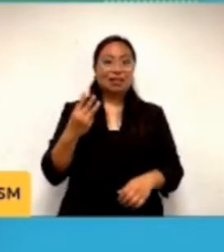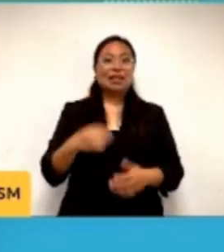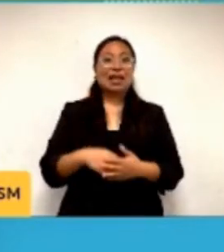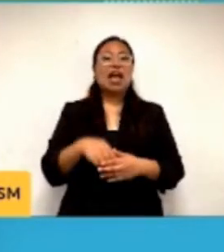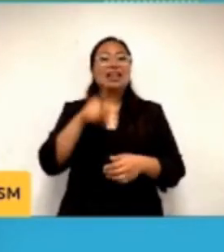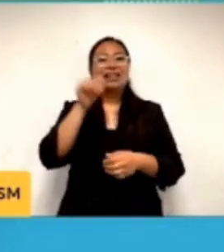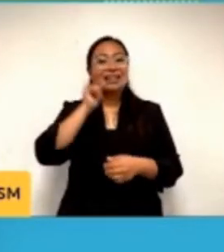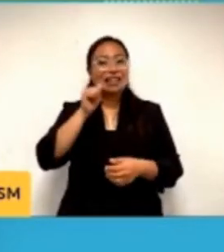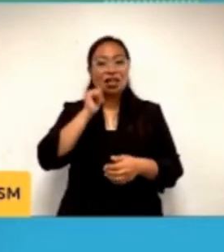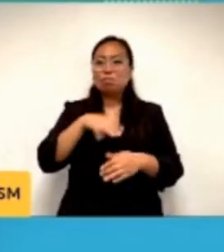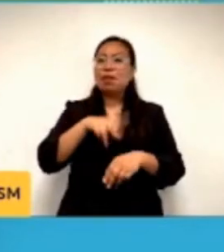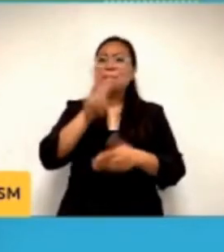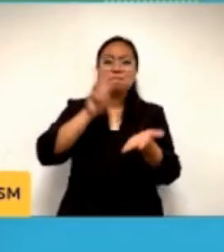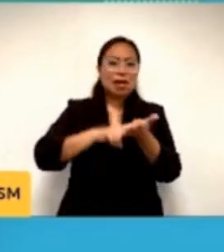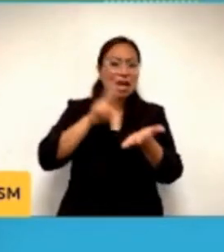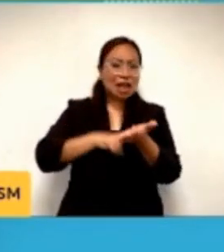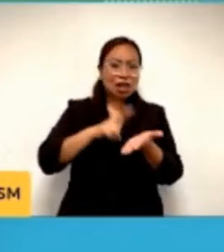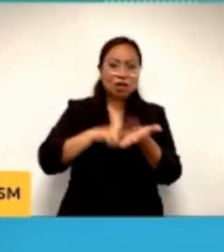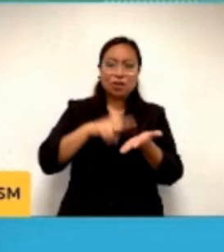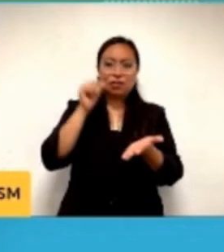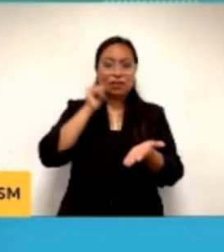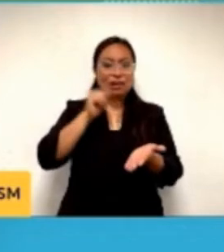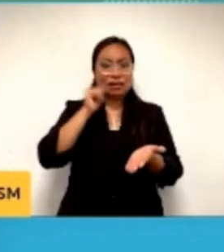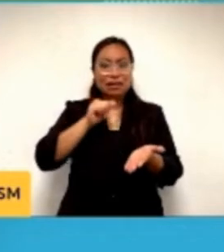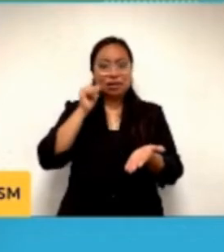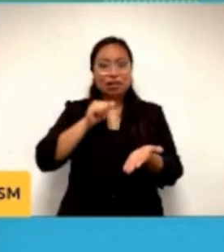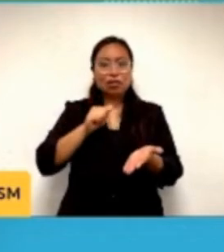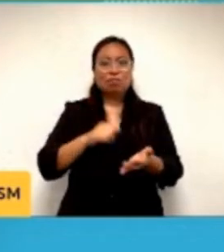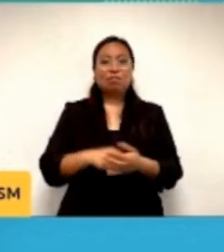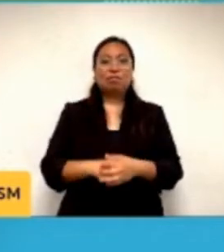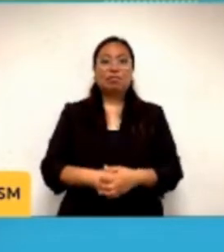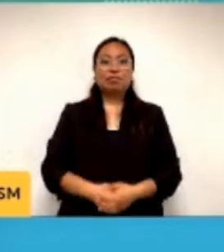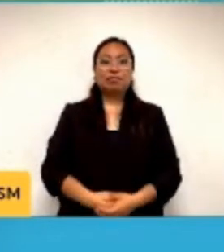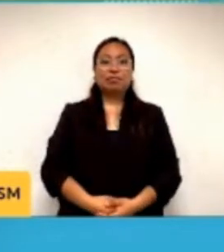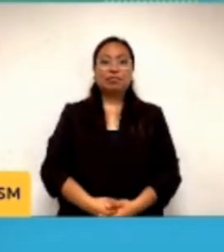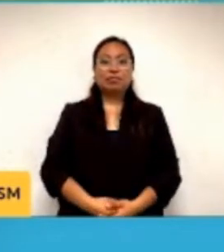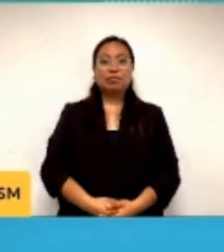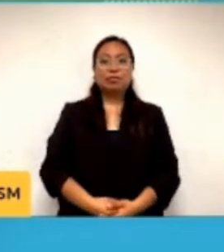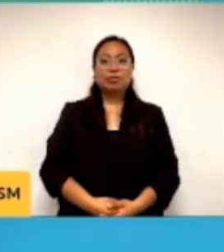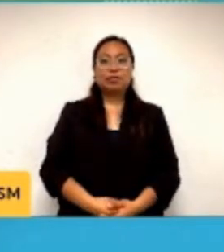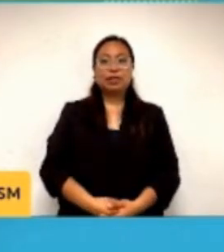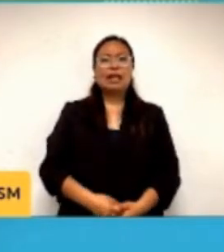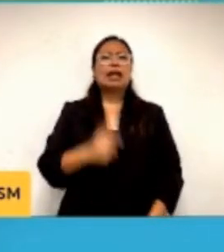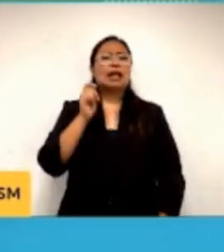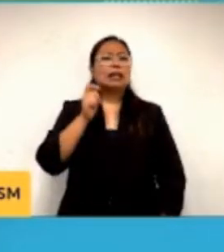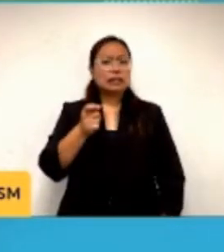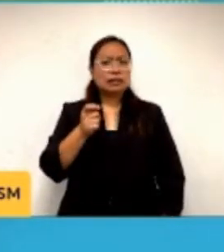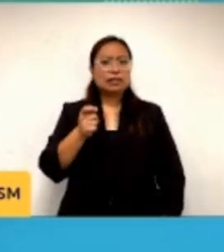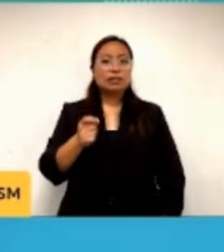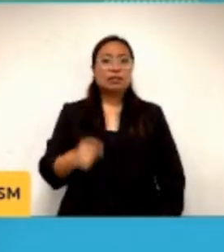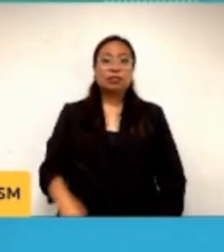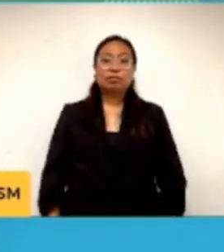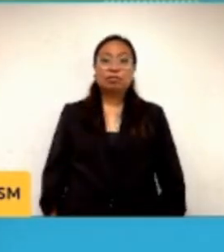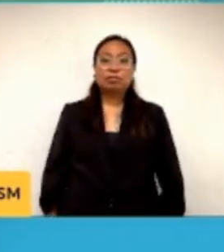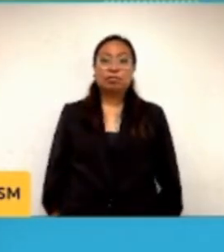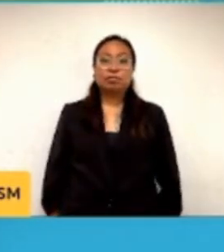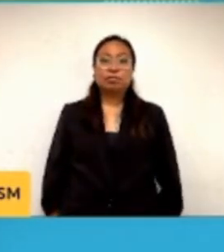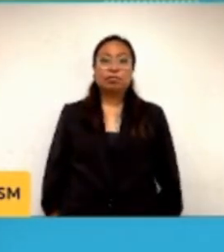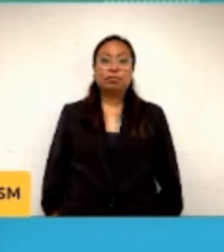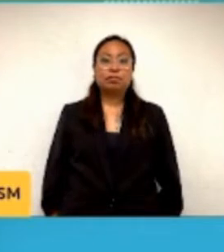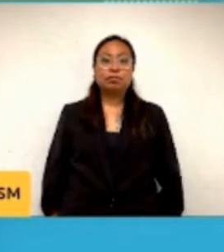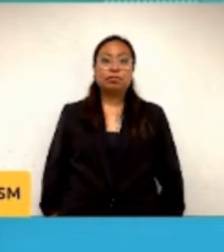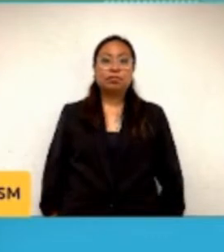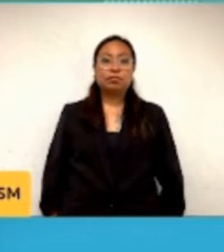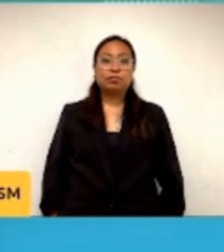valor siempre. Esta para mí es la de las más importantes. ¿A qué nos referimos con generar valor? ¿Qué le vas a